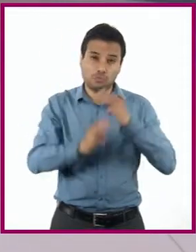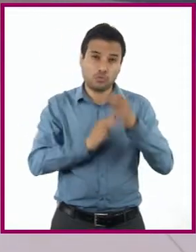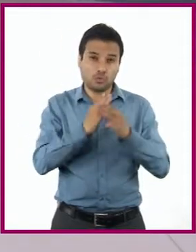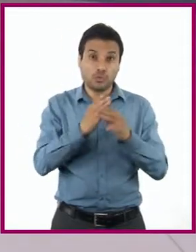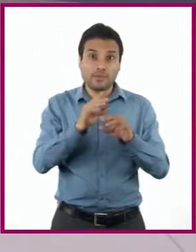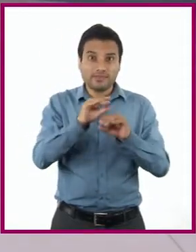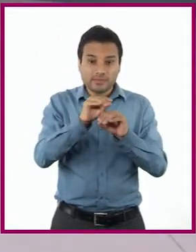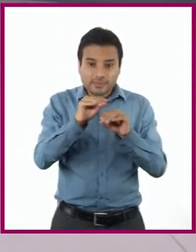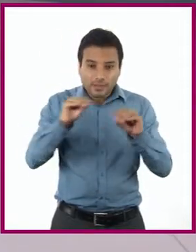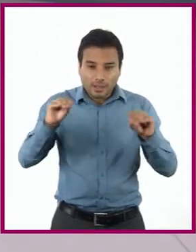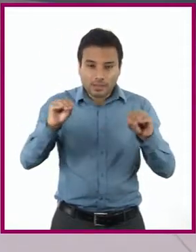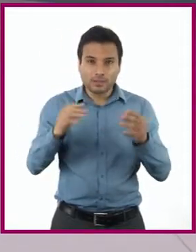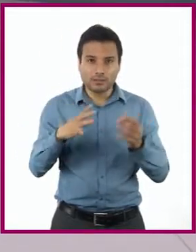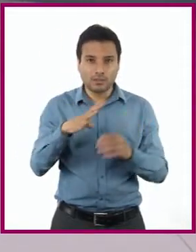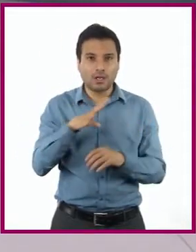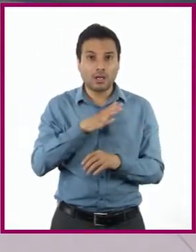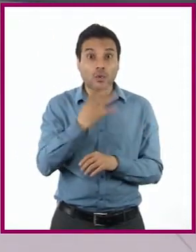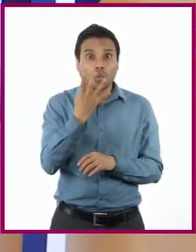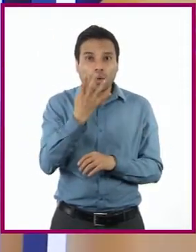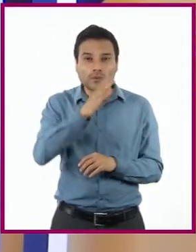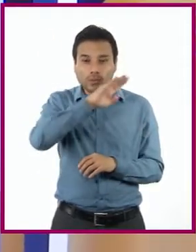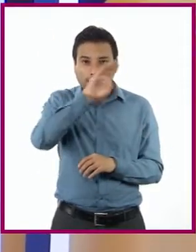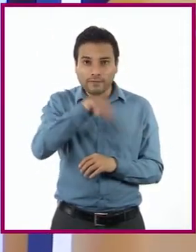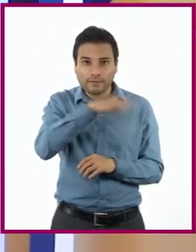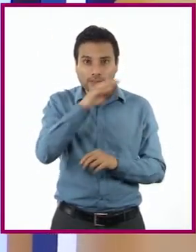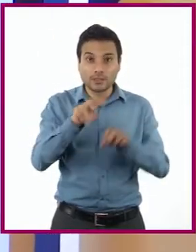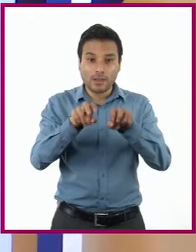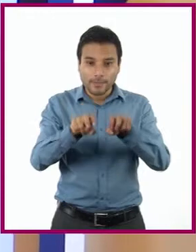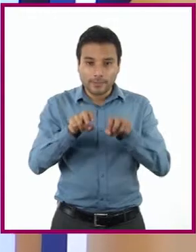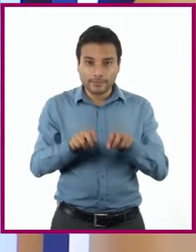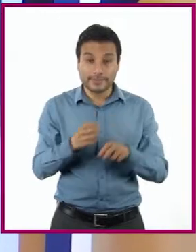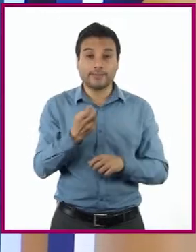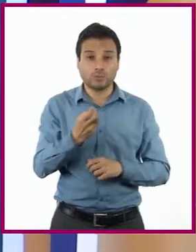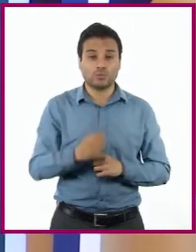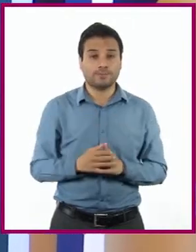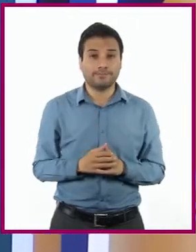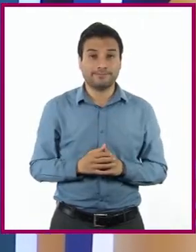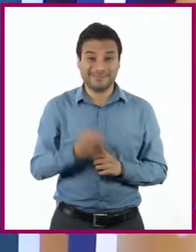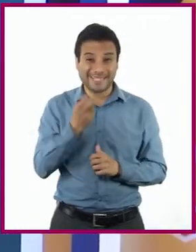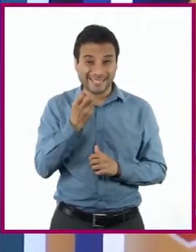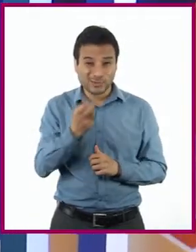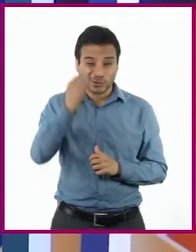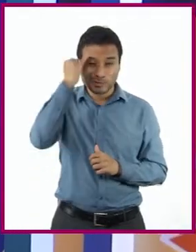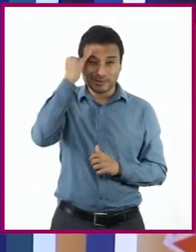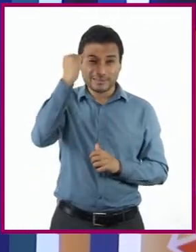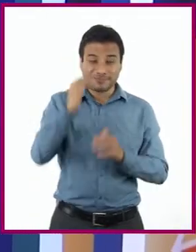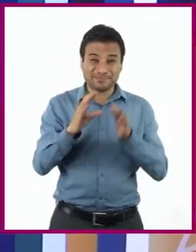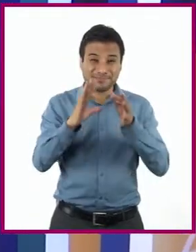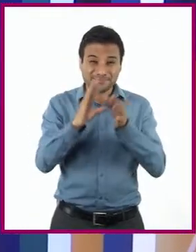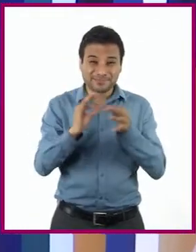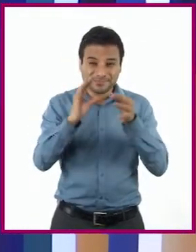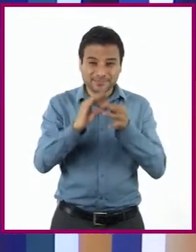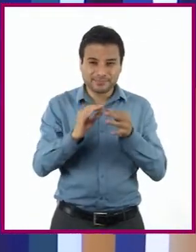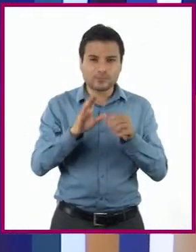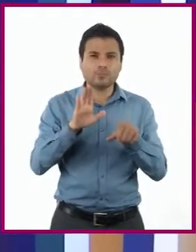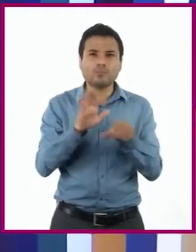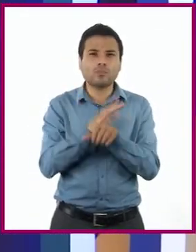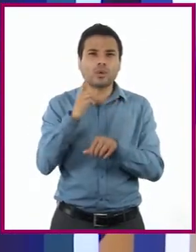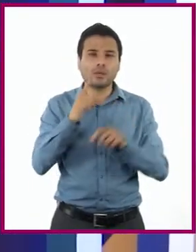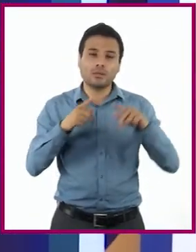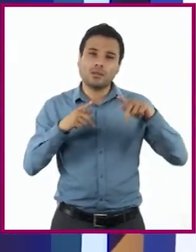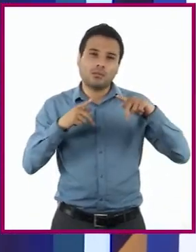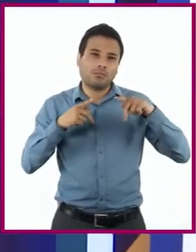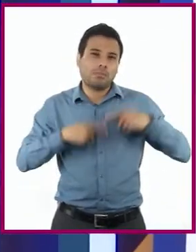que era cargada por 4 elefantes. Así es. Todas estas ideas fueron producto de la curiosidad y